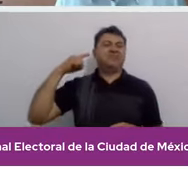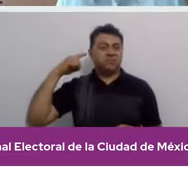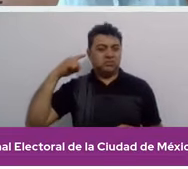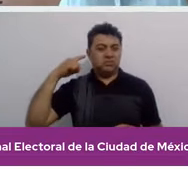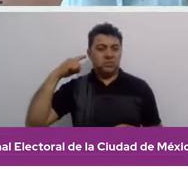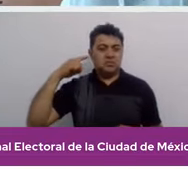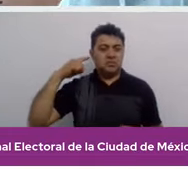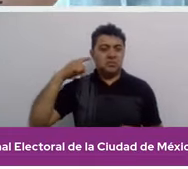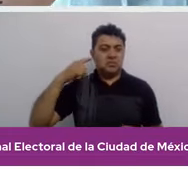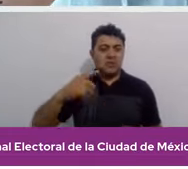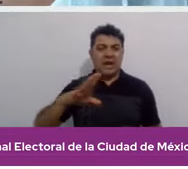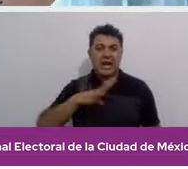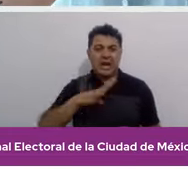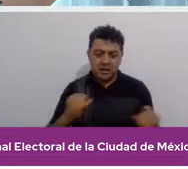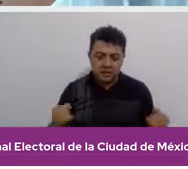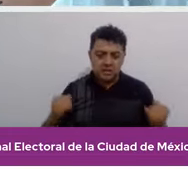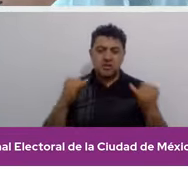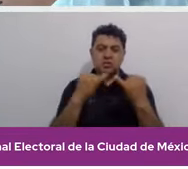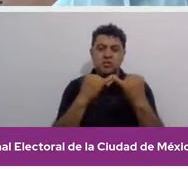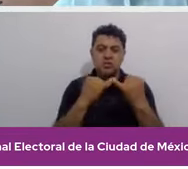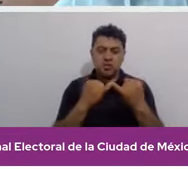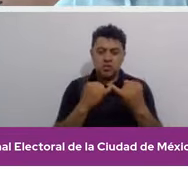doctor? ¡Qué difícil!